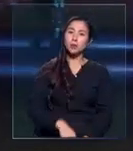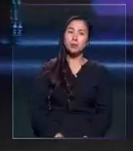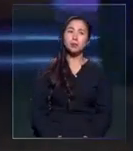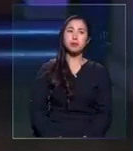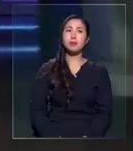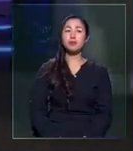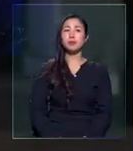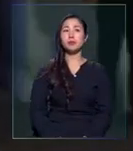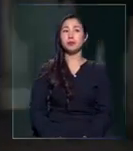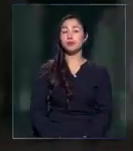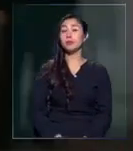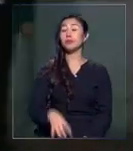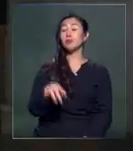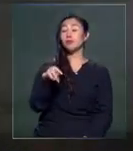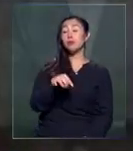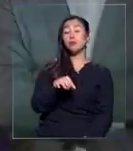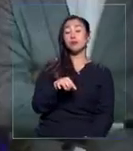Bueno, estamos muy